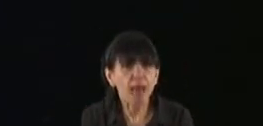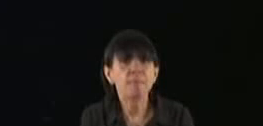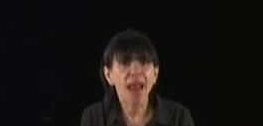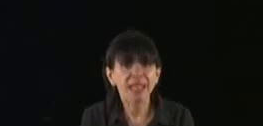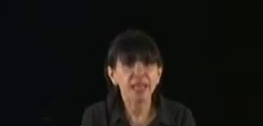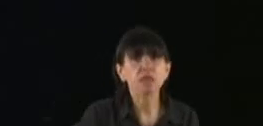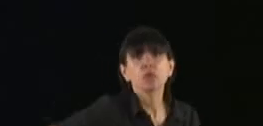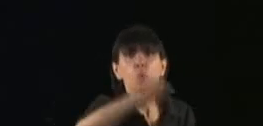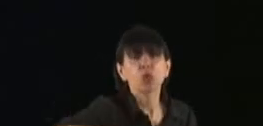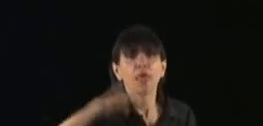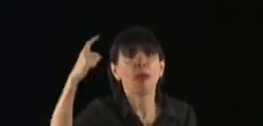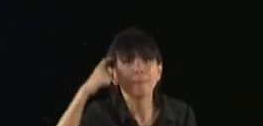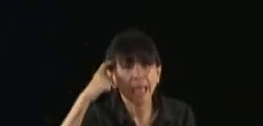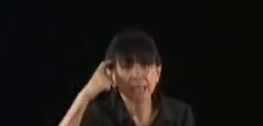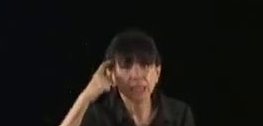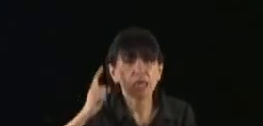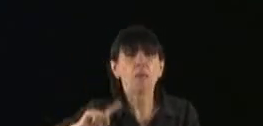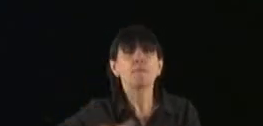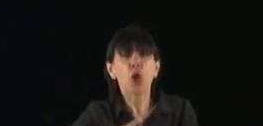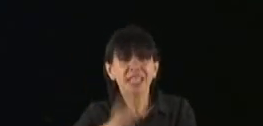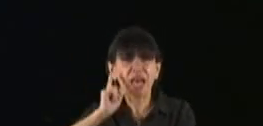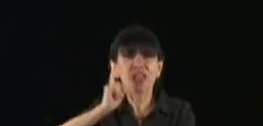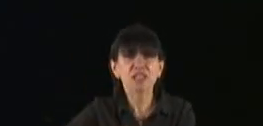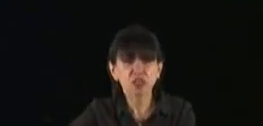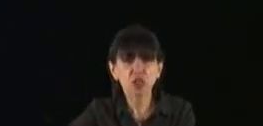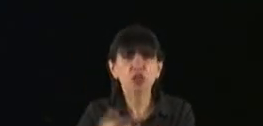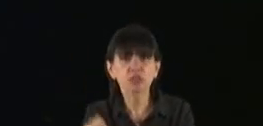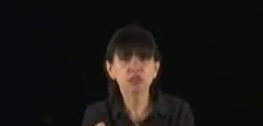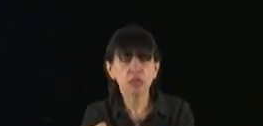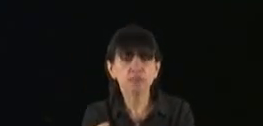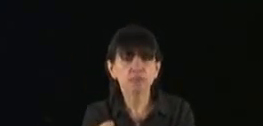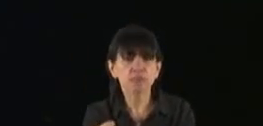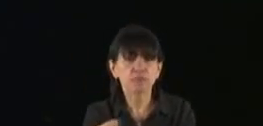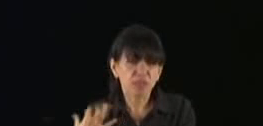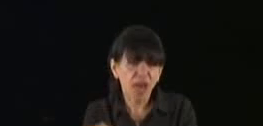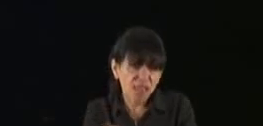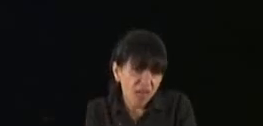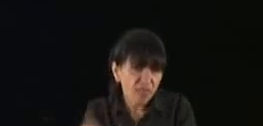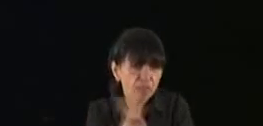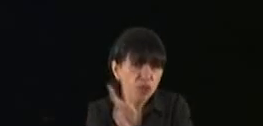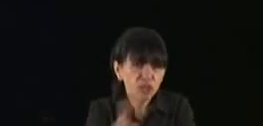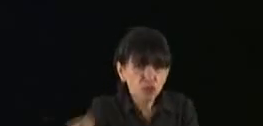hay en verdad un acto de protección a ustedes.